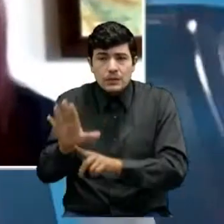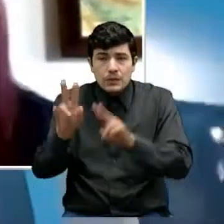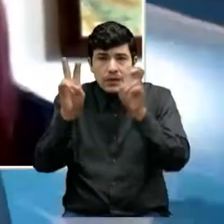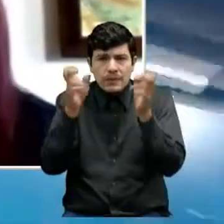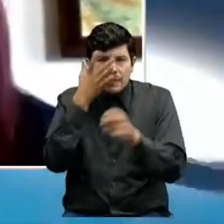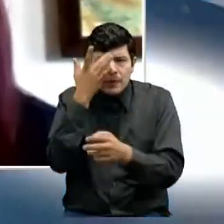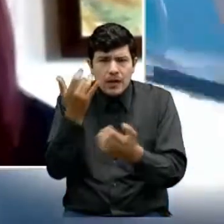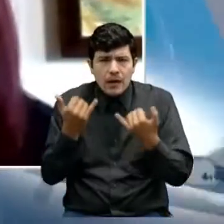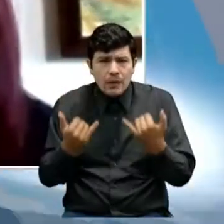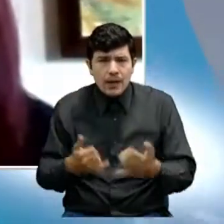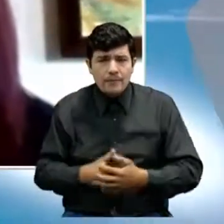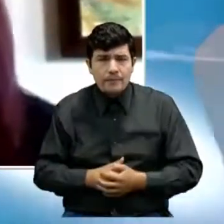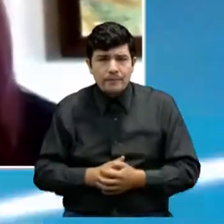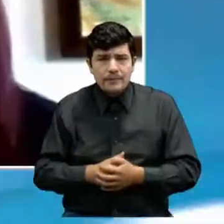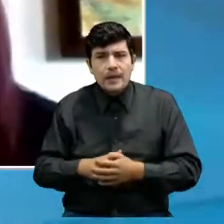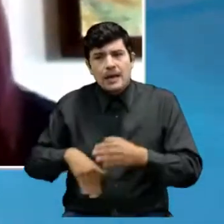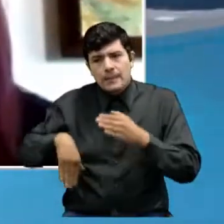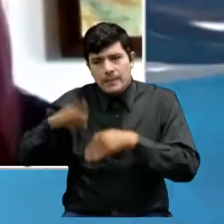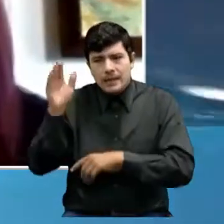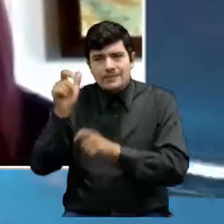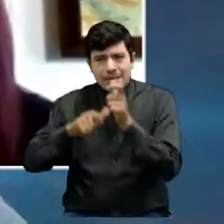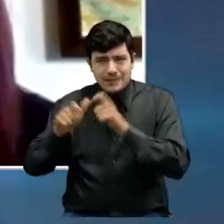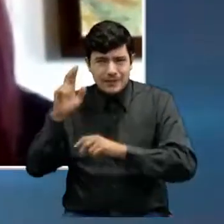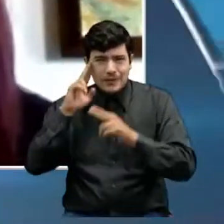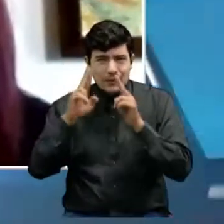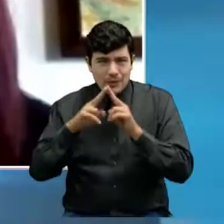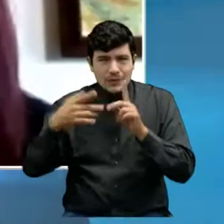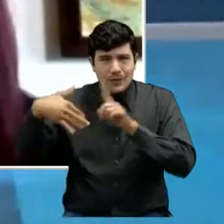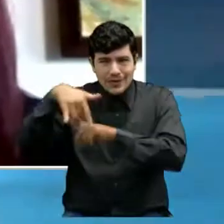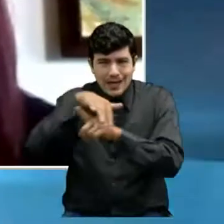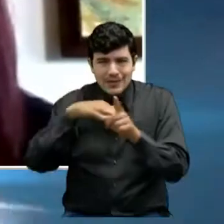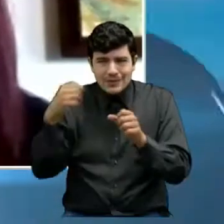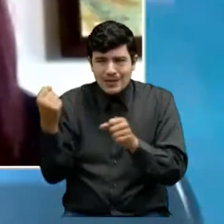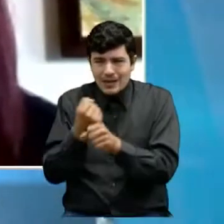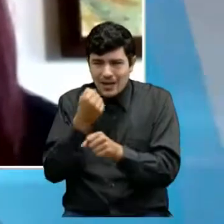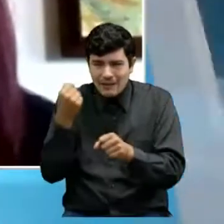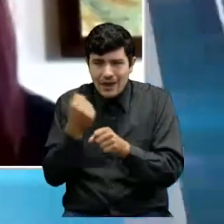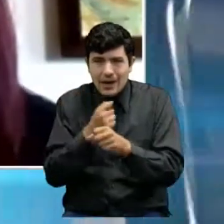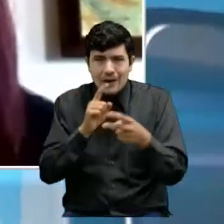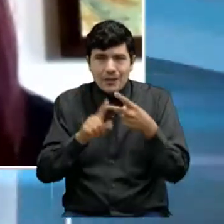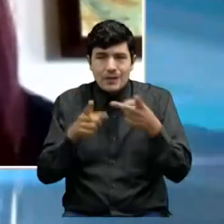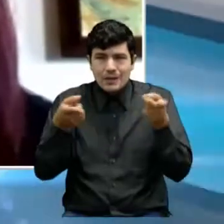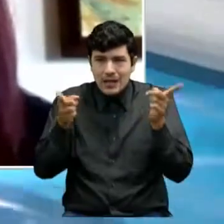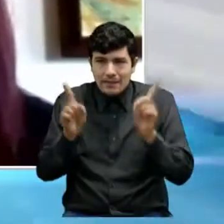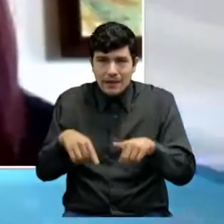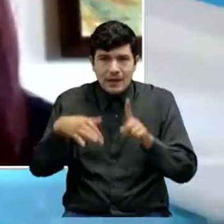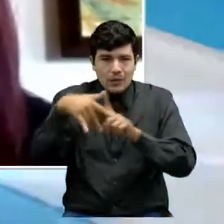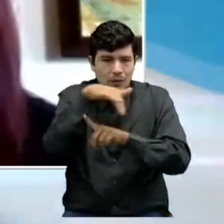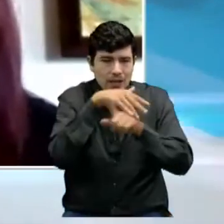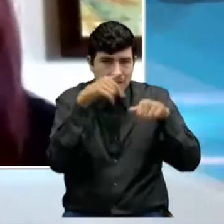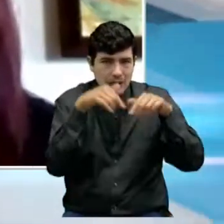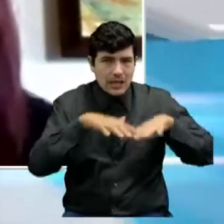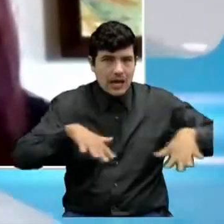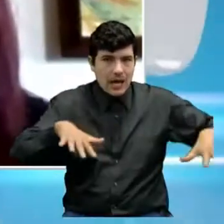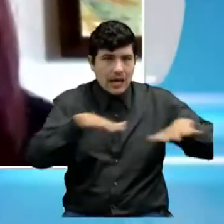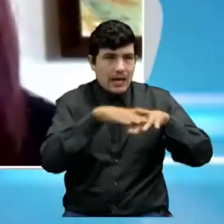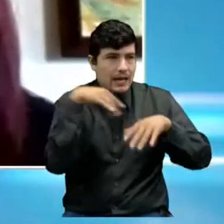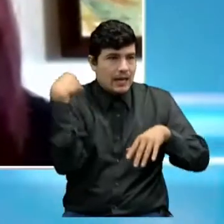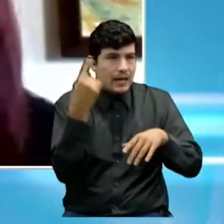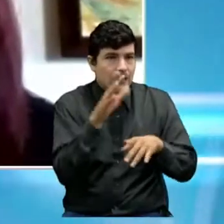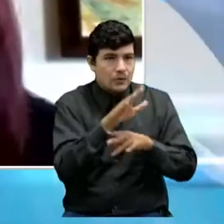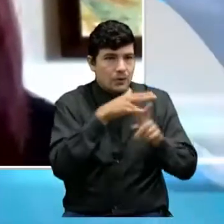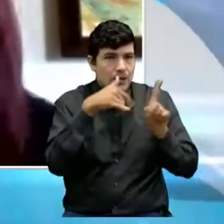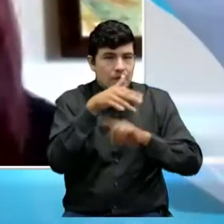gran mayoría de personas, lo vivimos en todos los sectores laborales, está también en nuestro sector, el sector